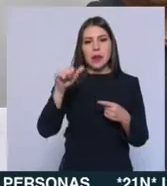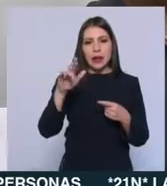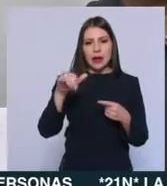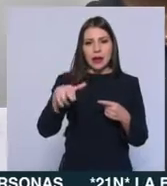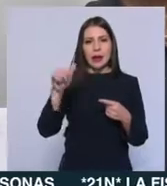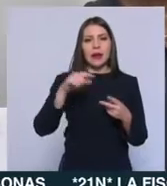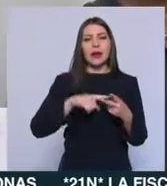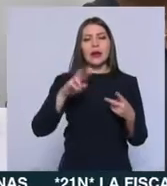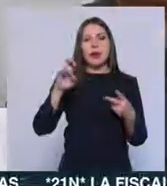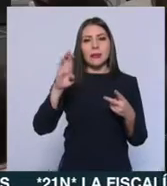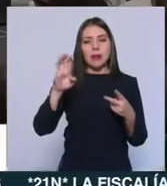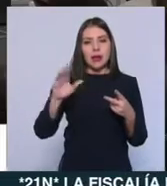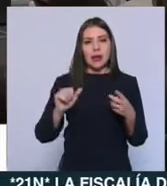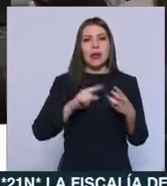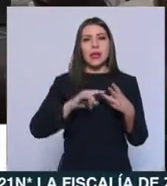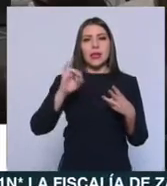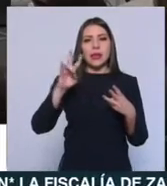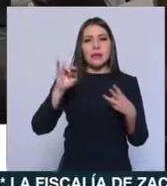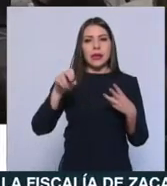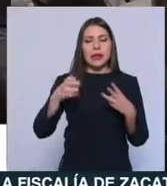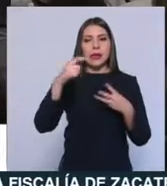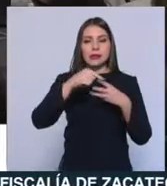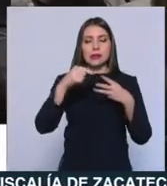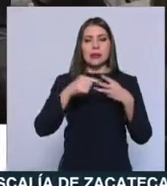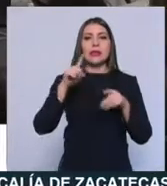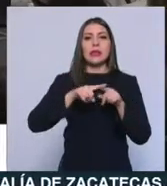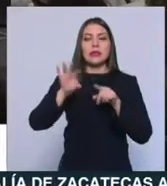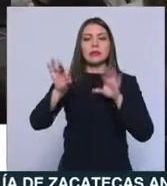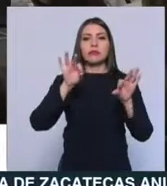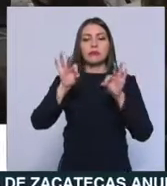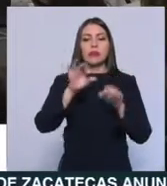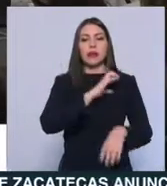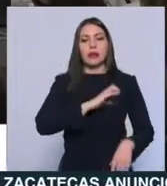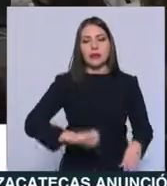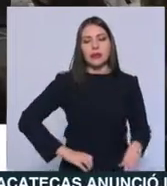candidatos. Con imágenes de Javier Cordero, Enrique Muñiz, 21 Noticias.